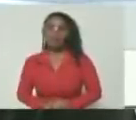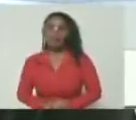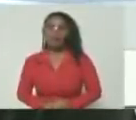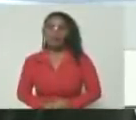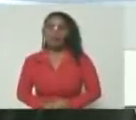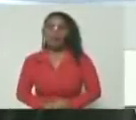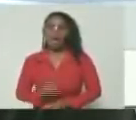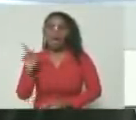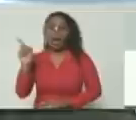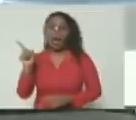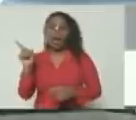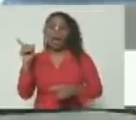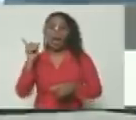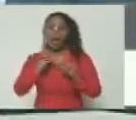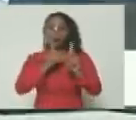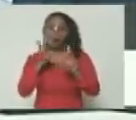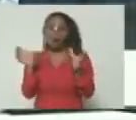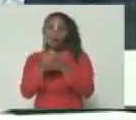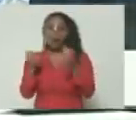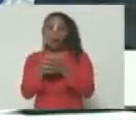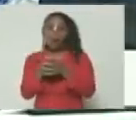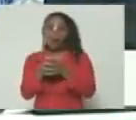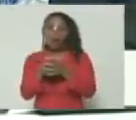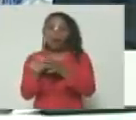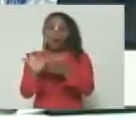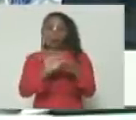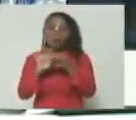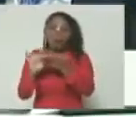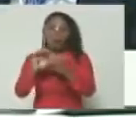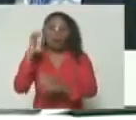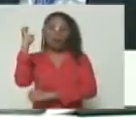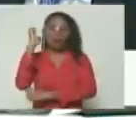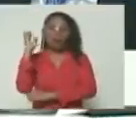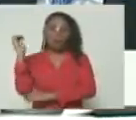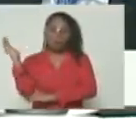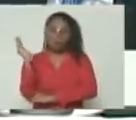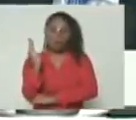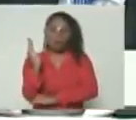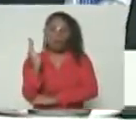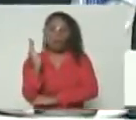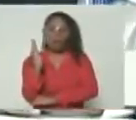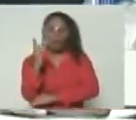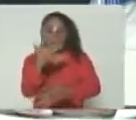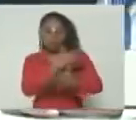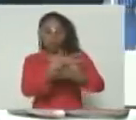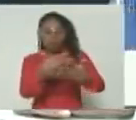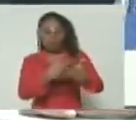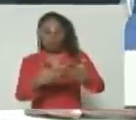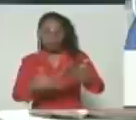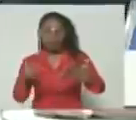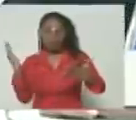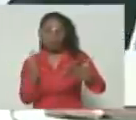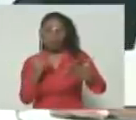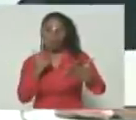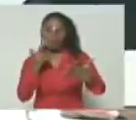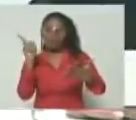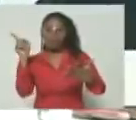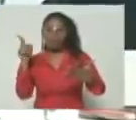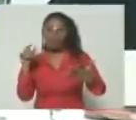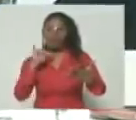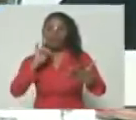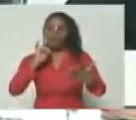Por ahí vino una comisión de la Unión Europea y en el guión que traían, fui